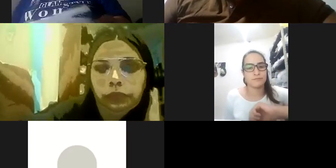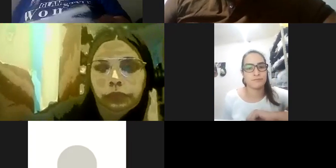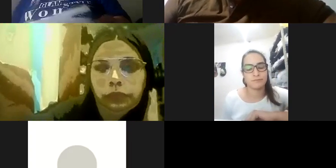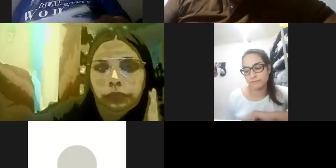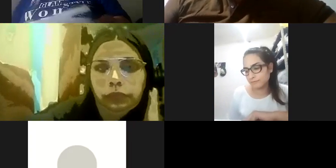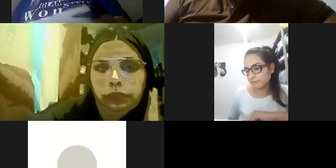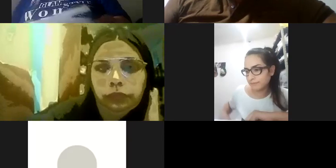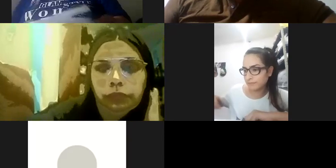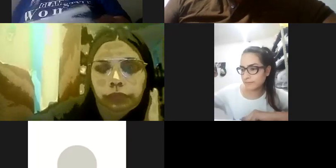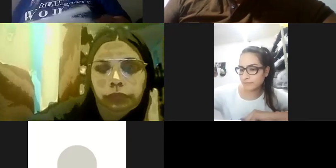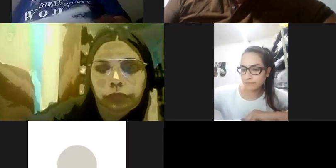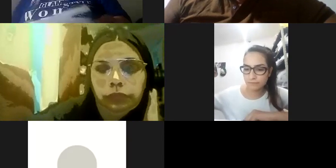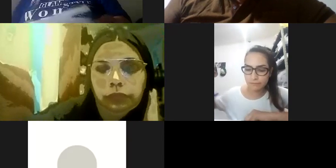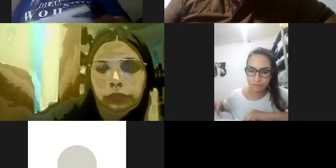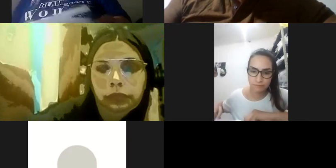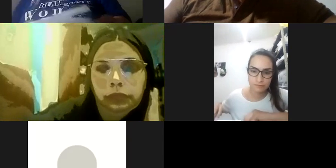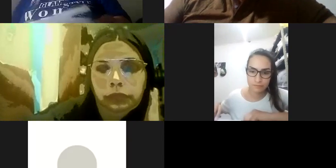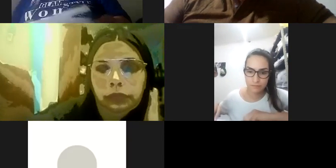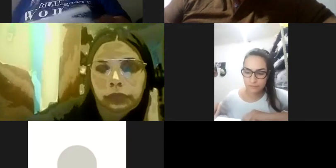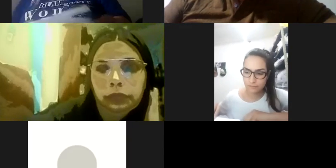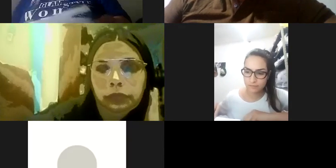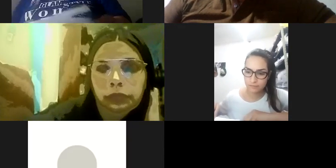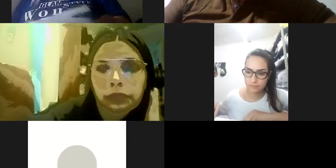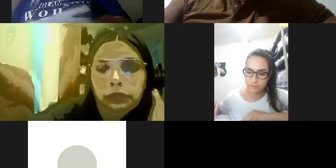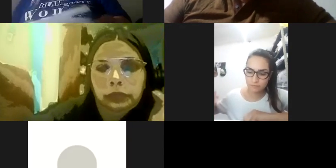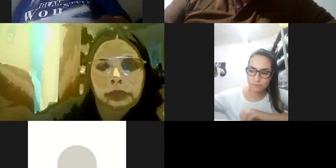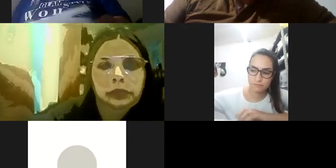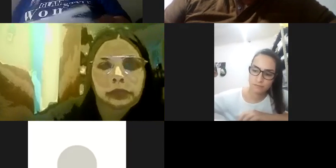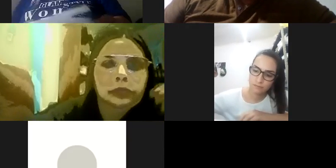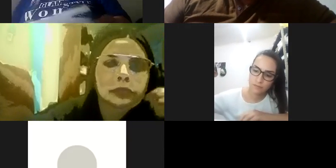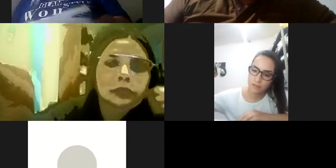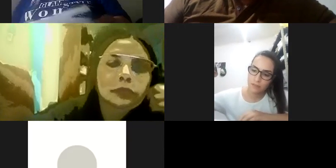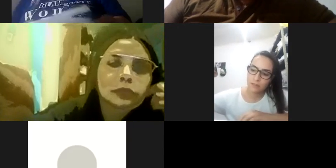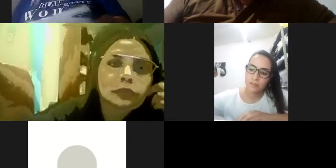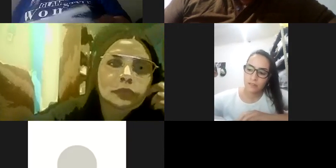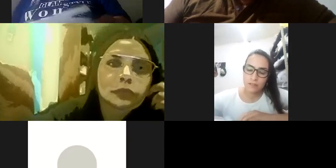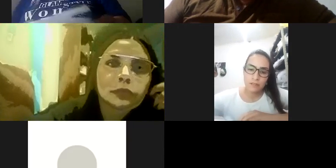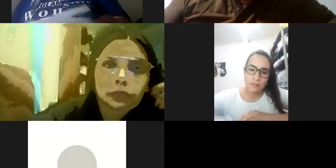Bueno, ya estamos la mayoría, vamos a... Si están de acuerdo, vamos a empezar.